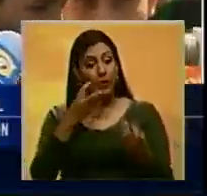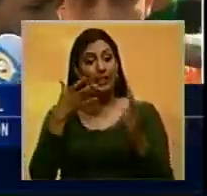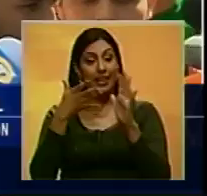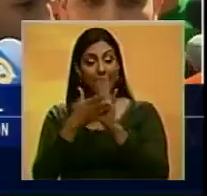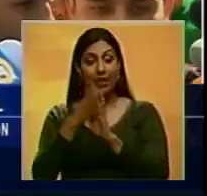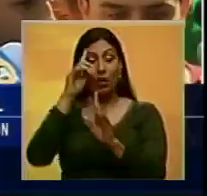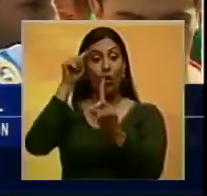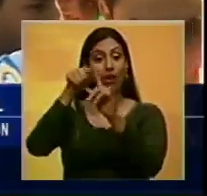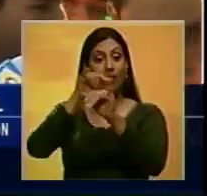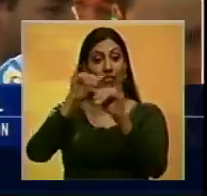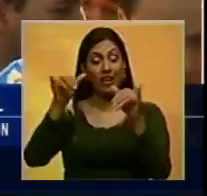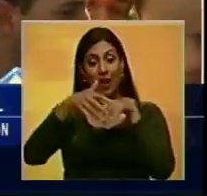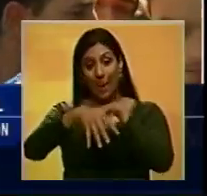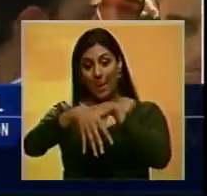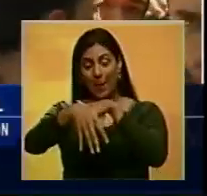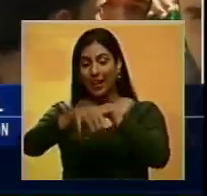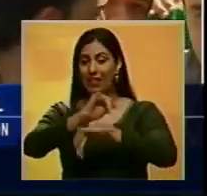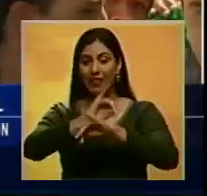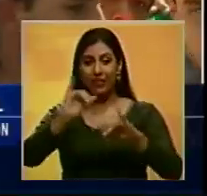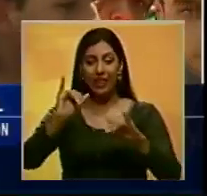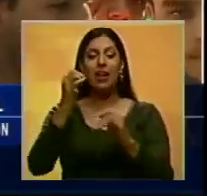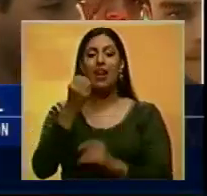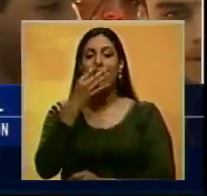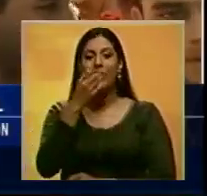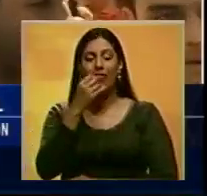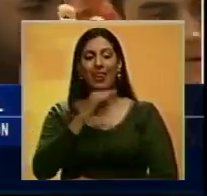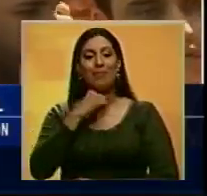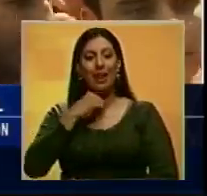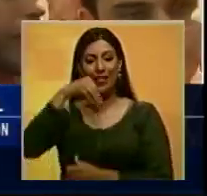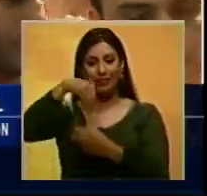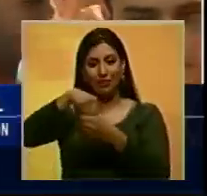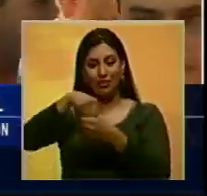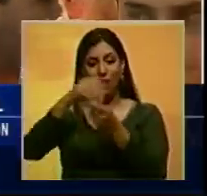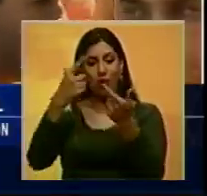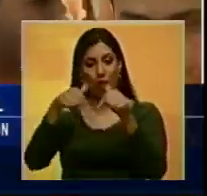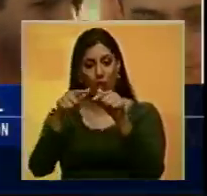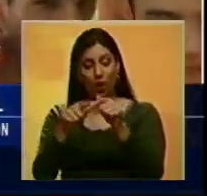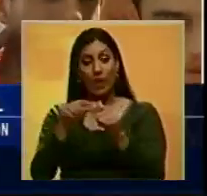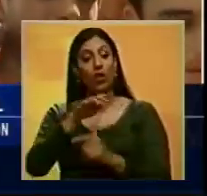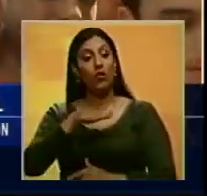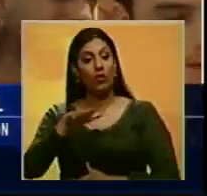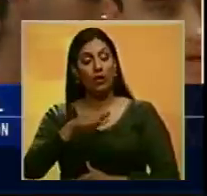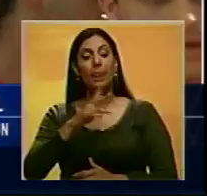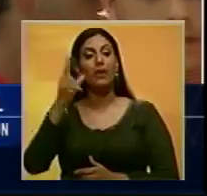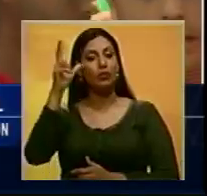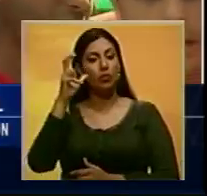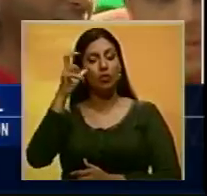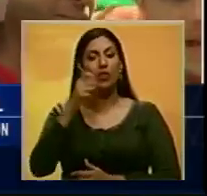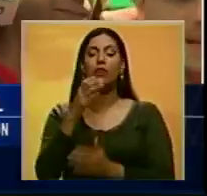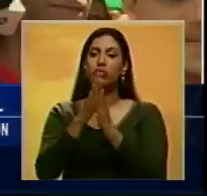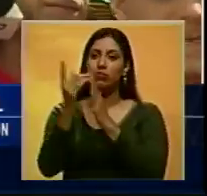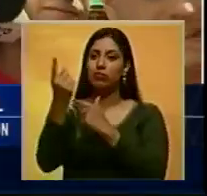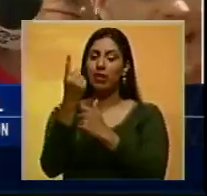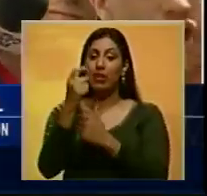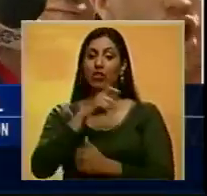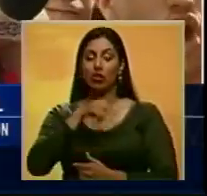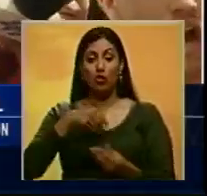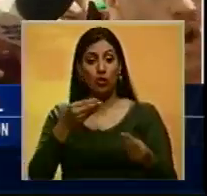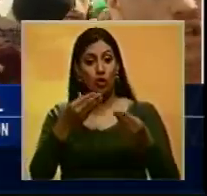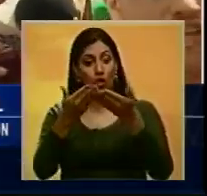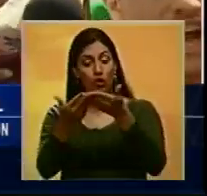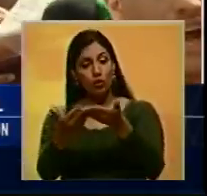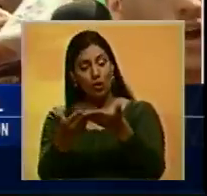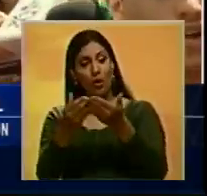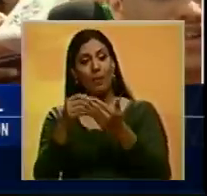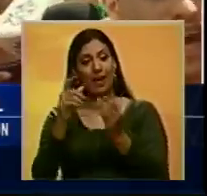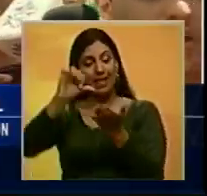que el destino final de esta movilización será la sede de la Nunciatura Apostólica, donde escucharon el petitorio que van a entregar a